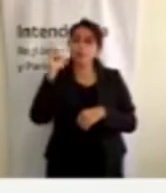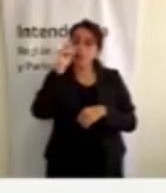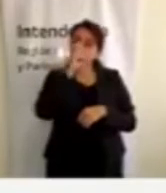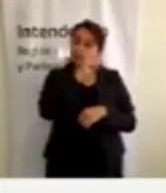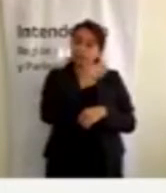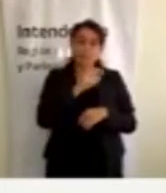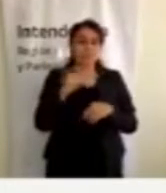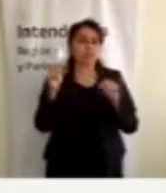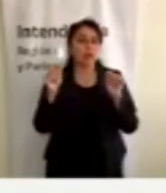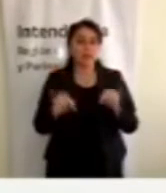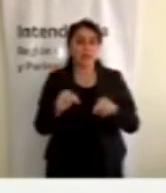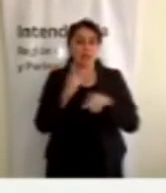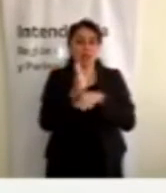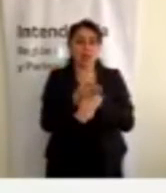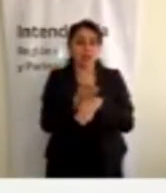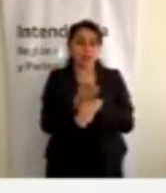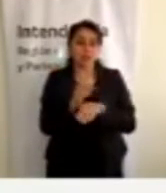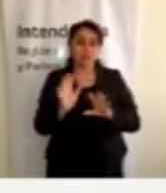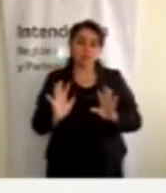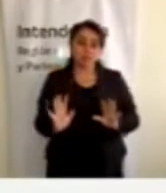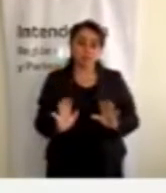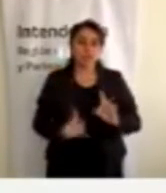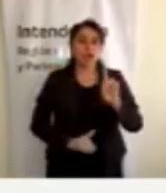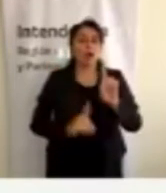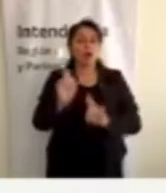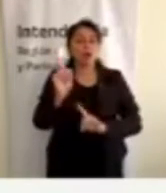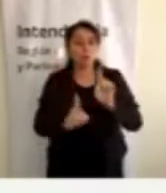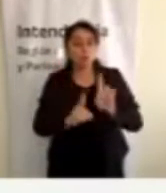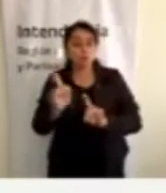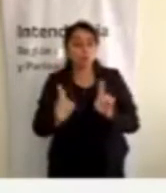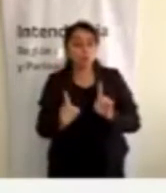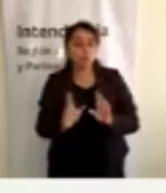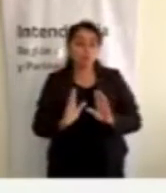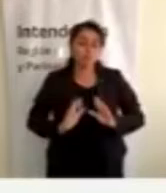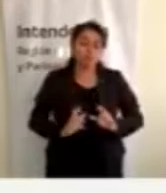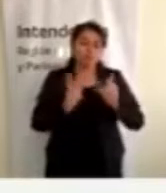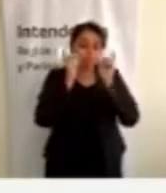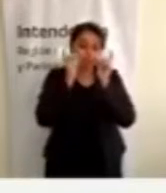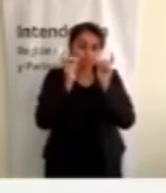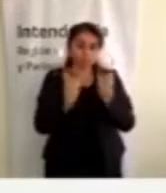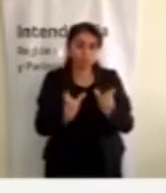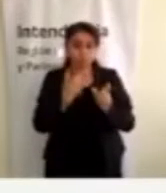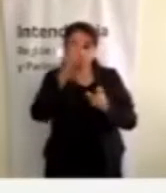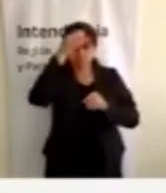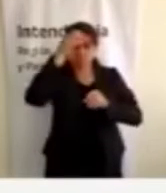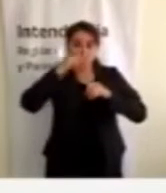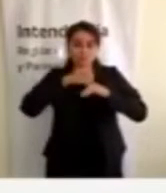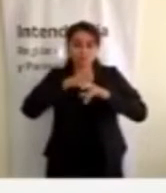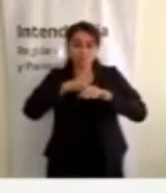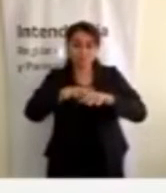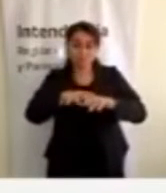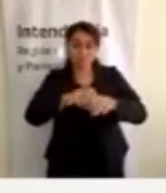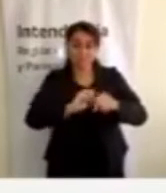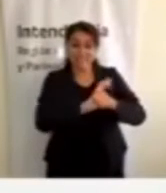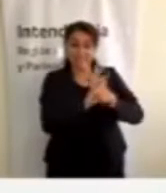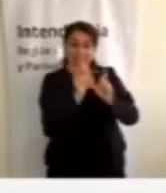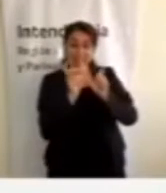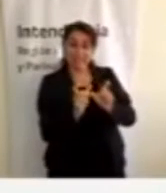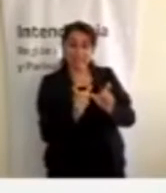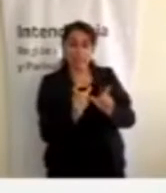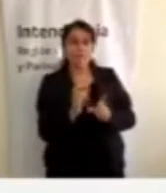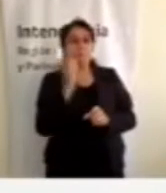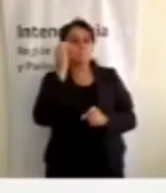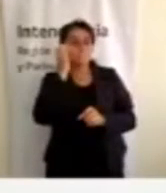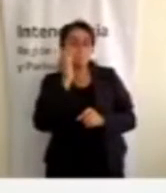en Arica. A pesar que en algún momento tuvimos bastante controlada la pandemia, nunca voy a olvidar que en